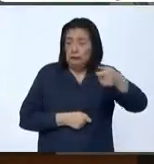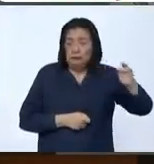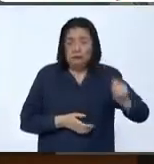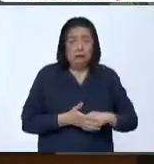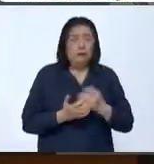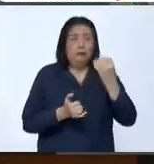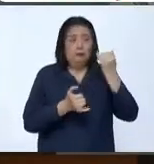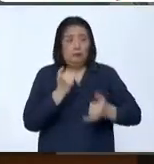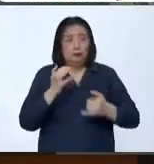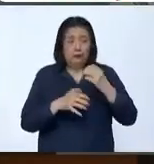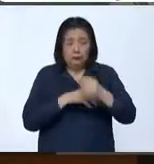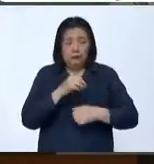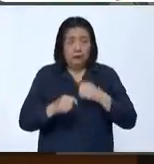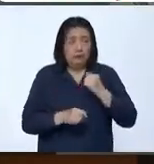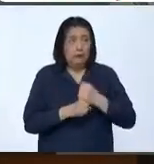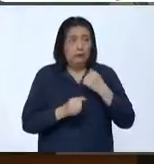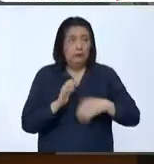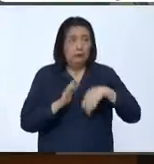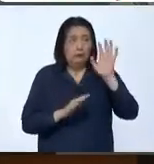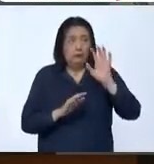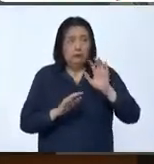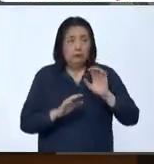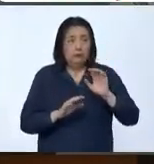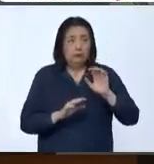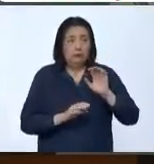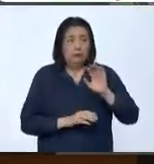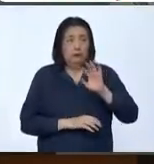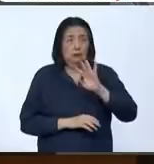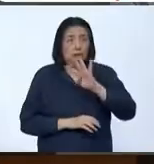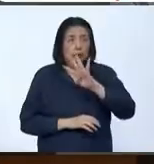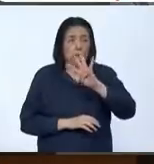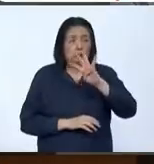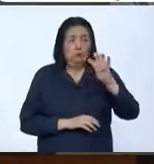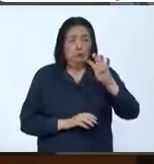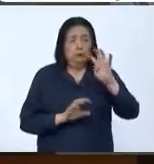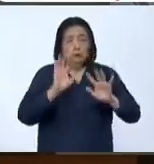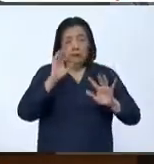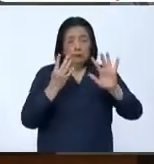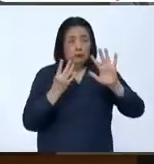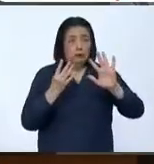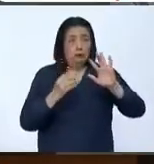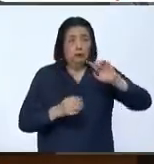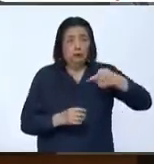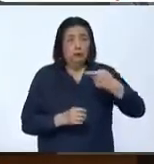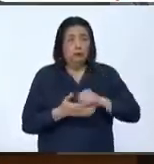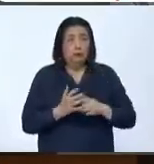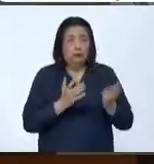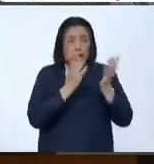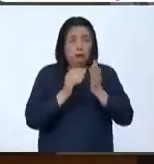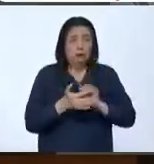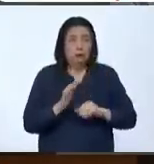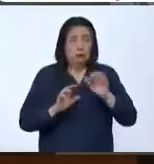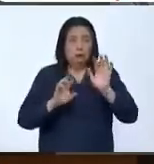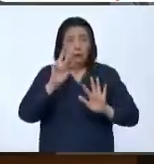A fines de año a más de cuatrocientos diecinueve mil estudiantes de